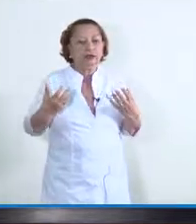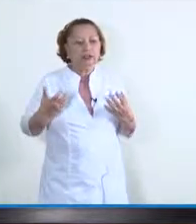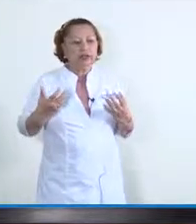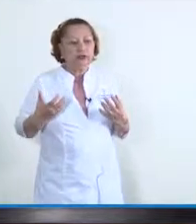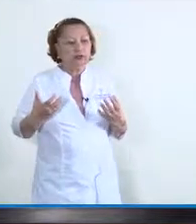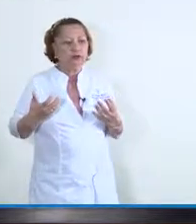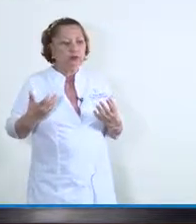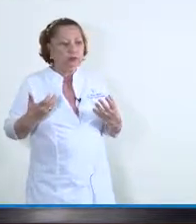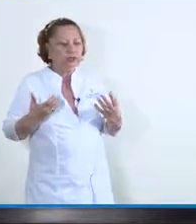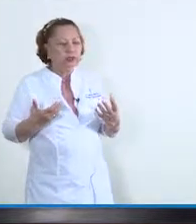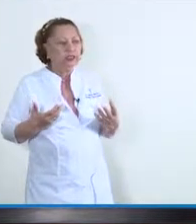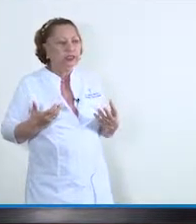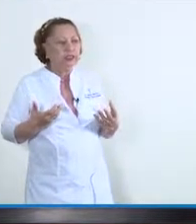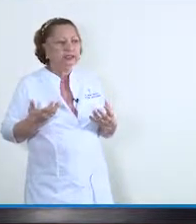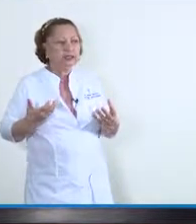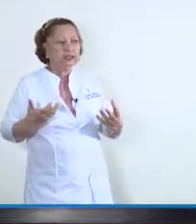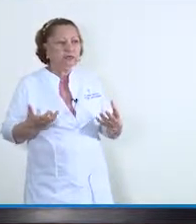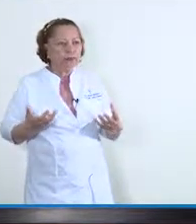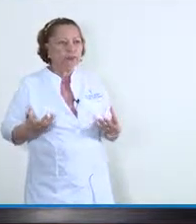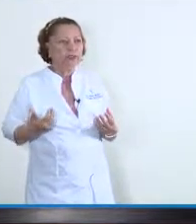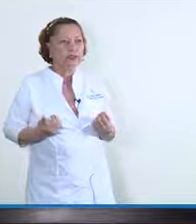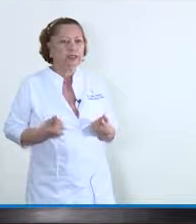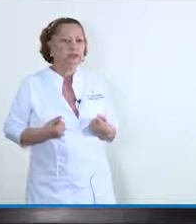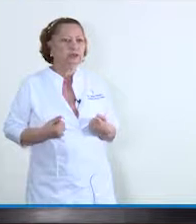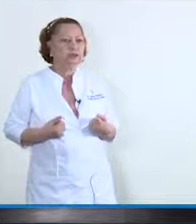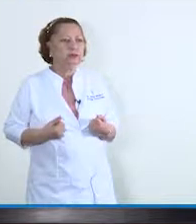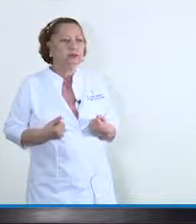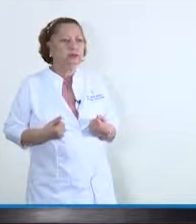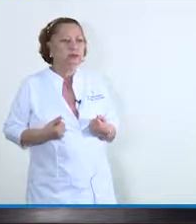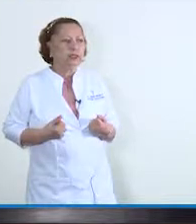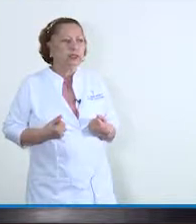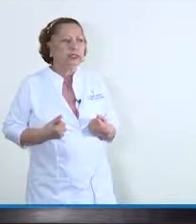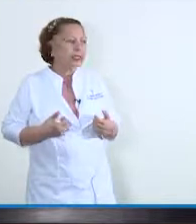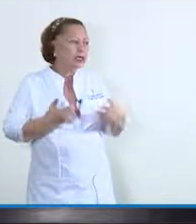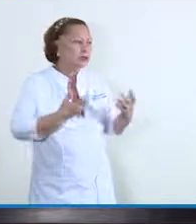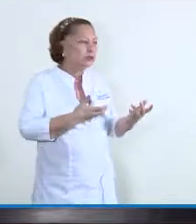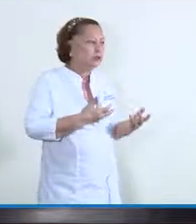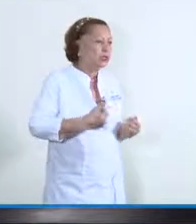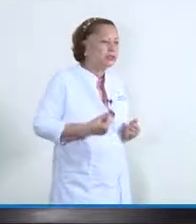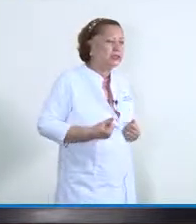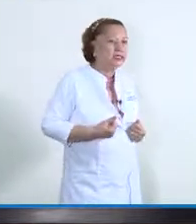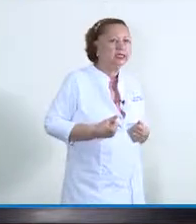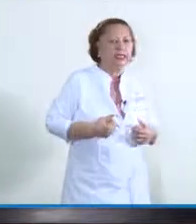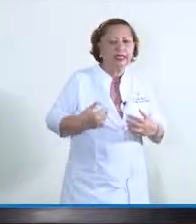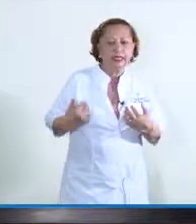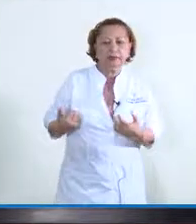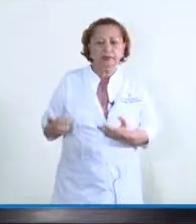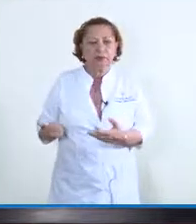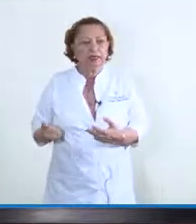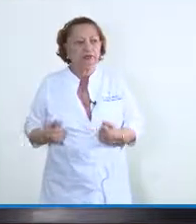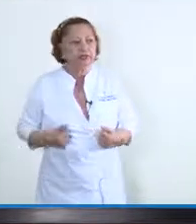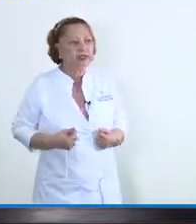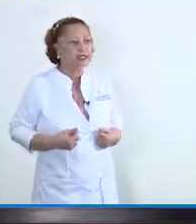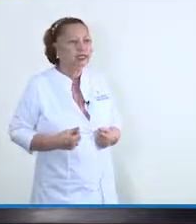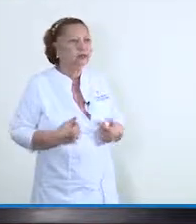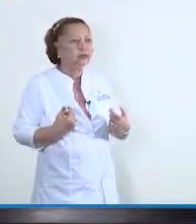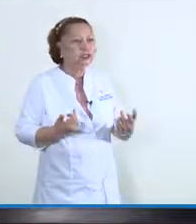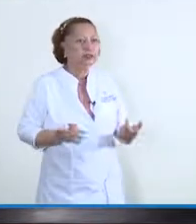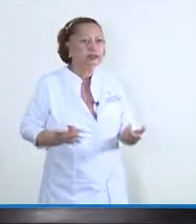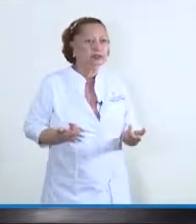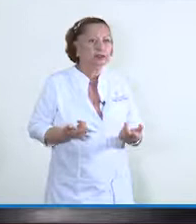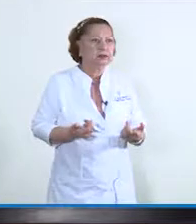Está recordando cuando menos piensa qué fue lo que le pasó. ¿Qué le pasó a la vecina? ¿Qué le pasó a la